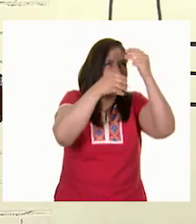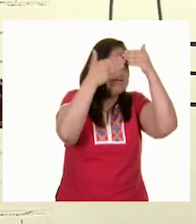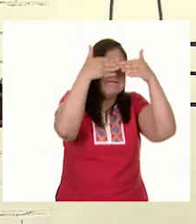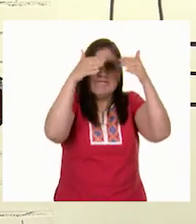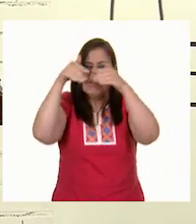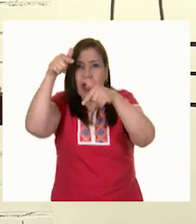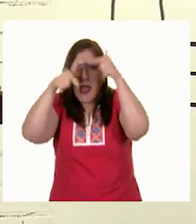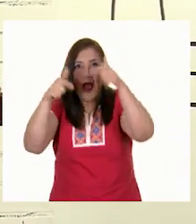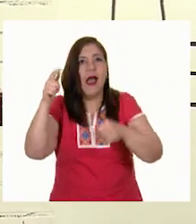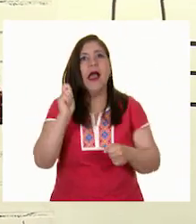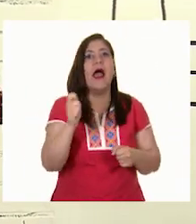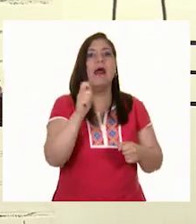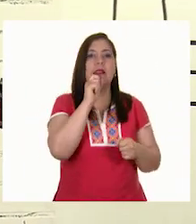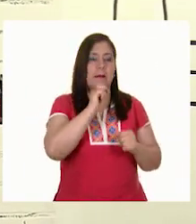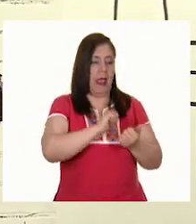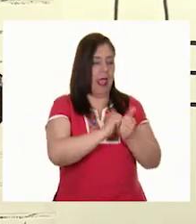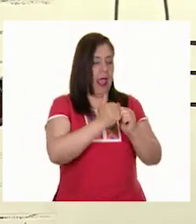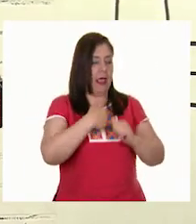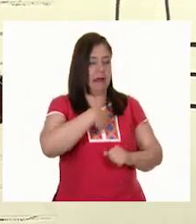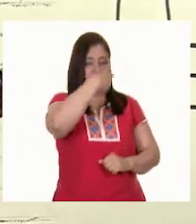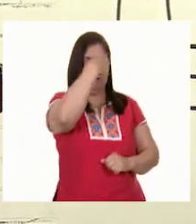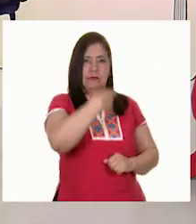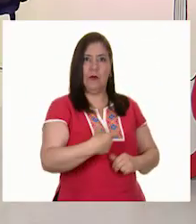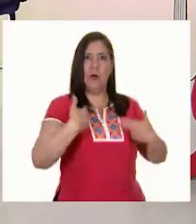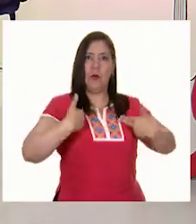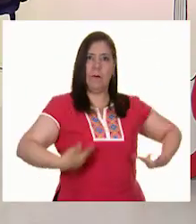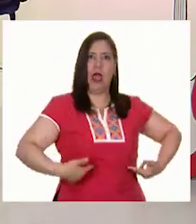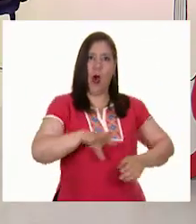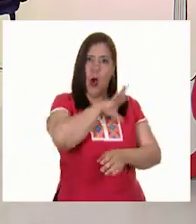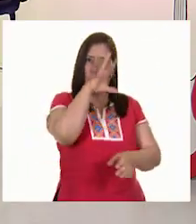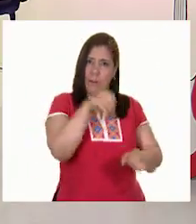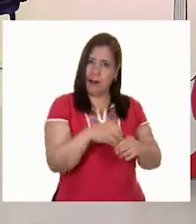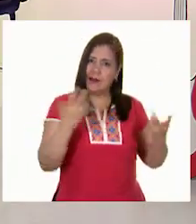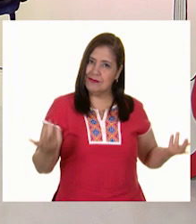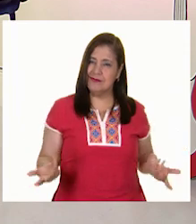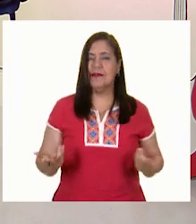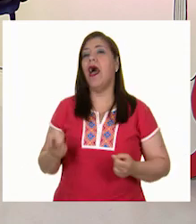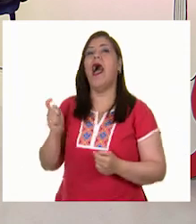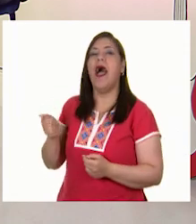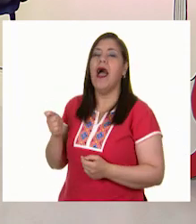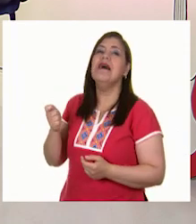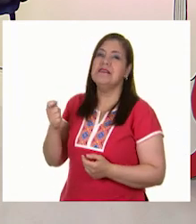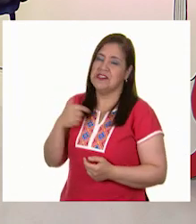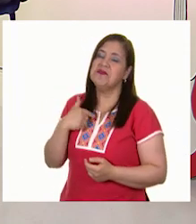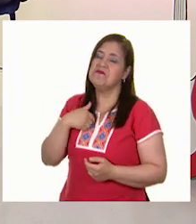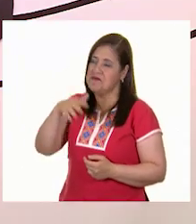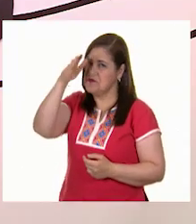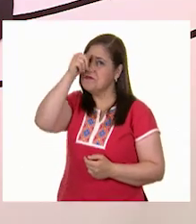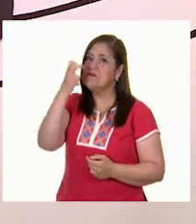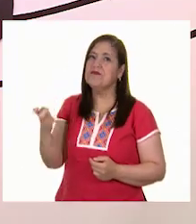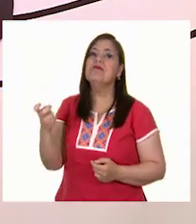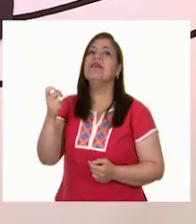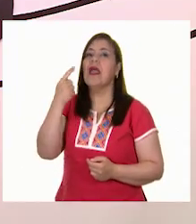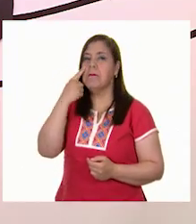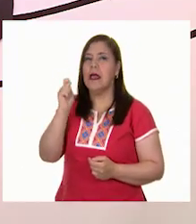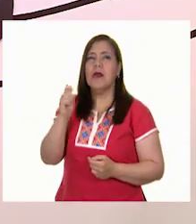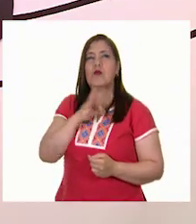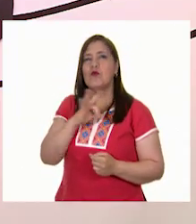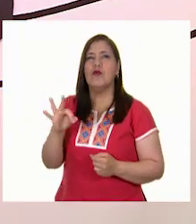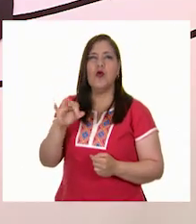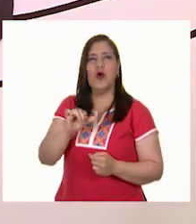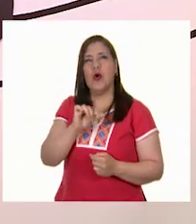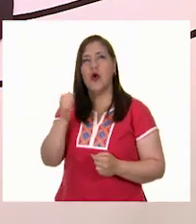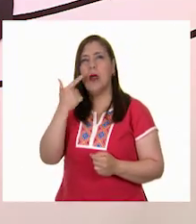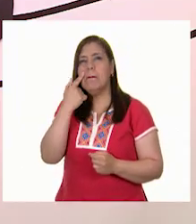van a volver seres humanos integrales. Oye, qué padre eso que dices. Yo también estoy de acuerdo contigo. ¿Te parece que vayamos ahora